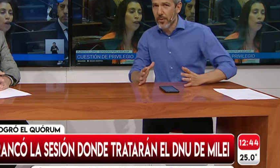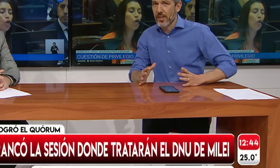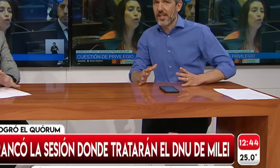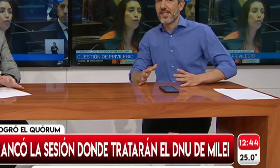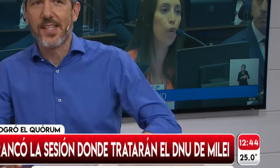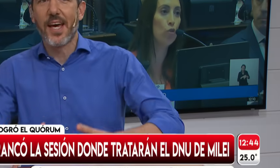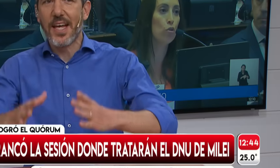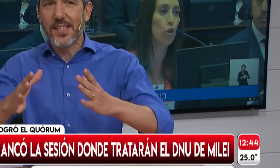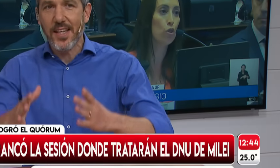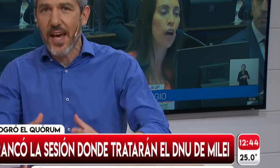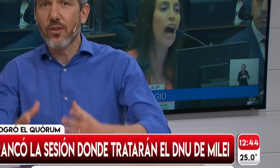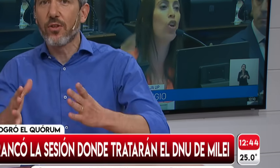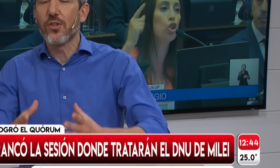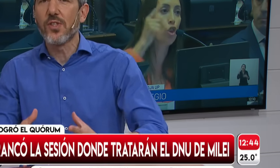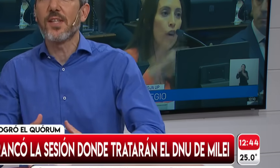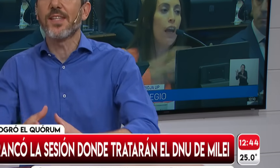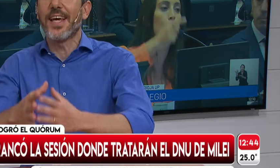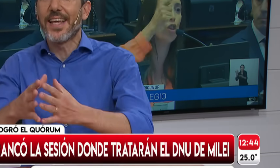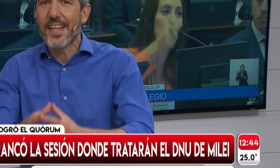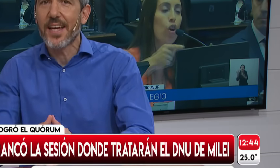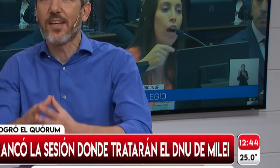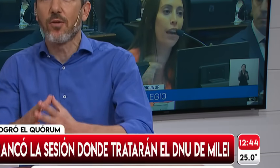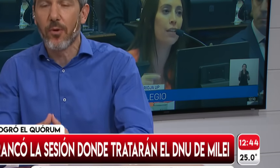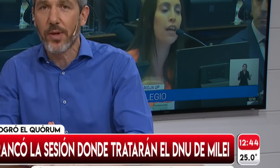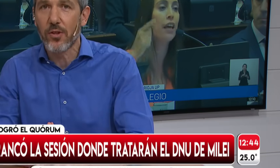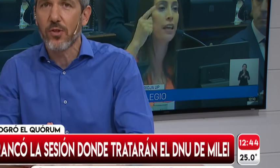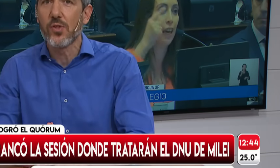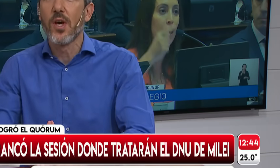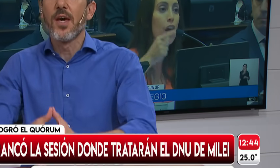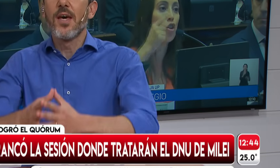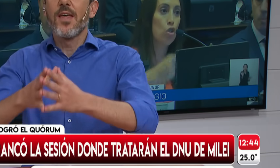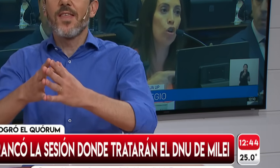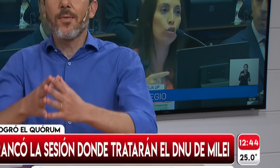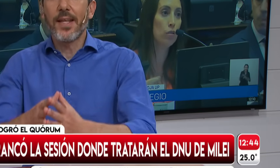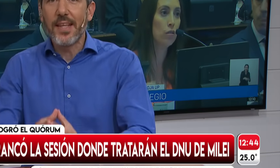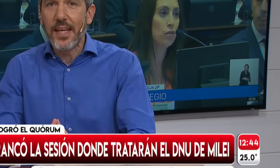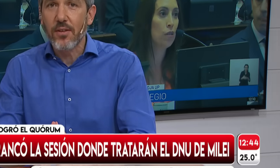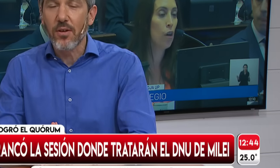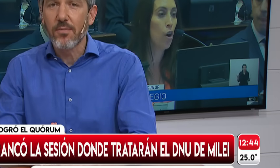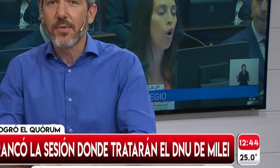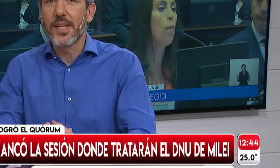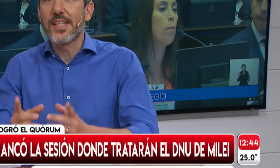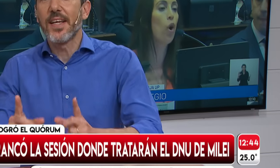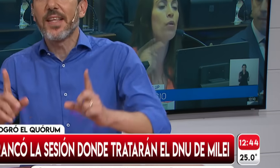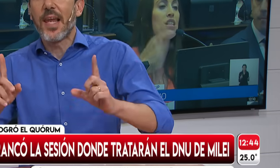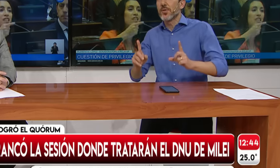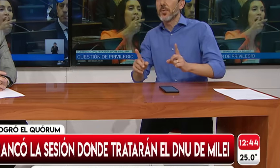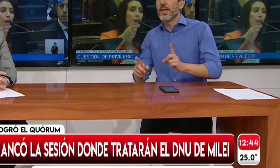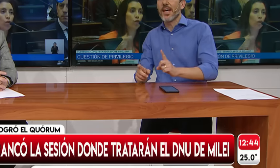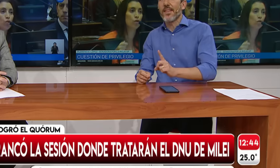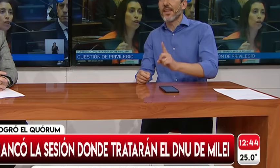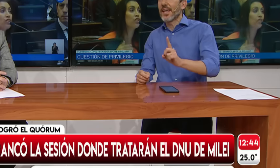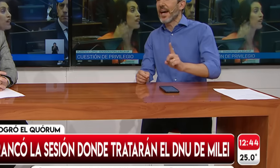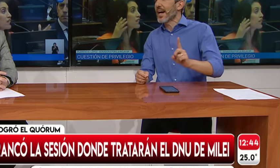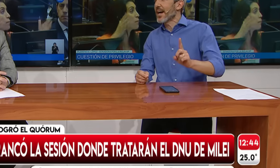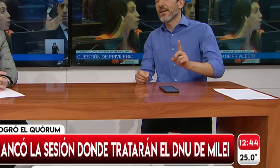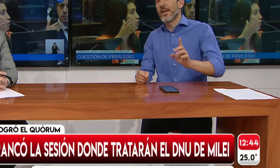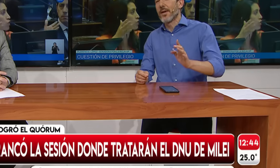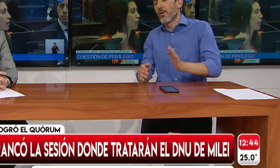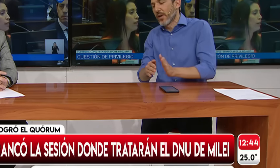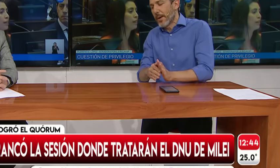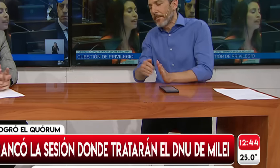suma importancia el senado Entonces está en estos momentos debatiendo y existe la posibilidad de que